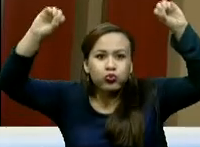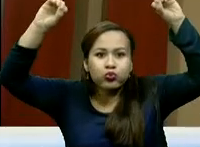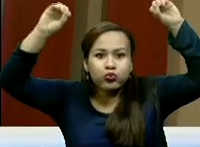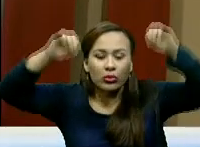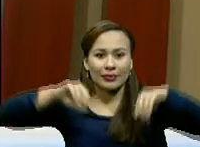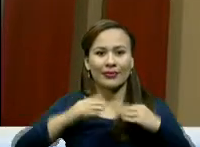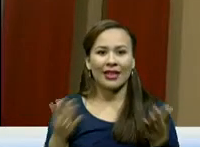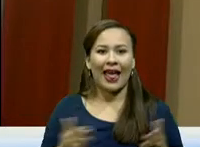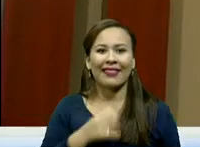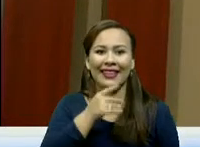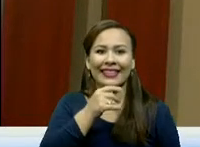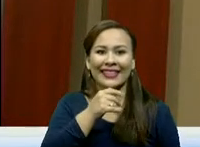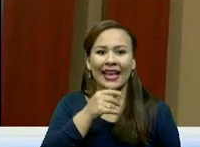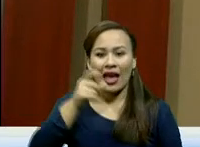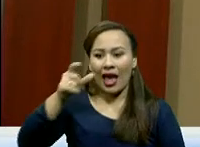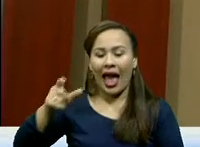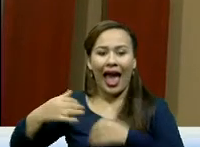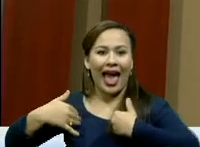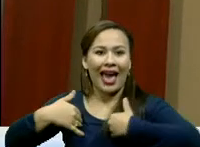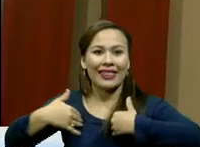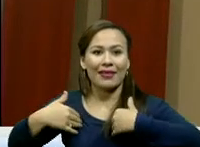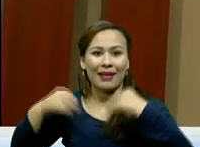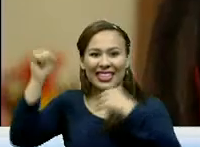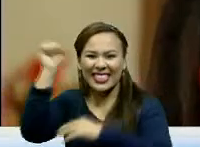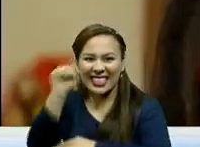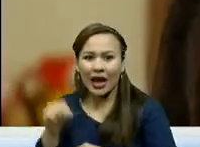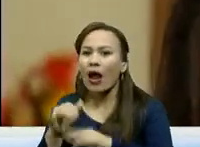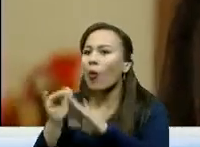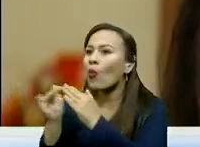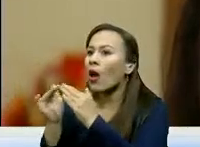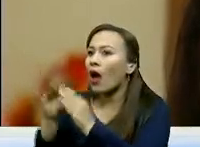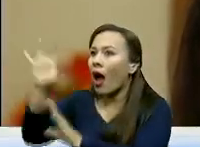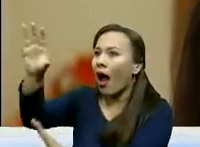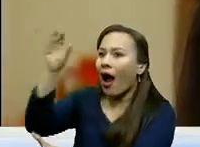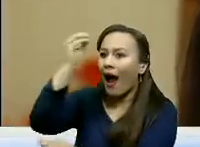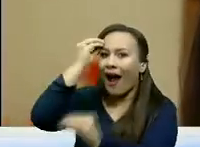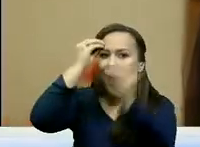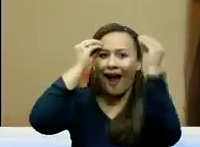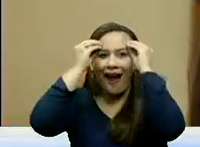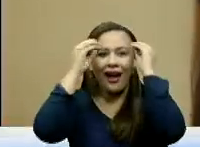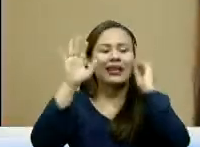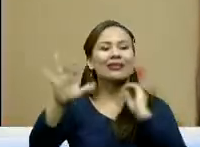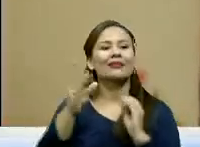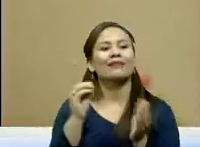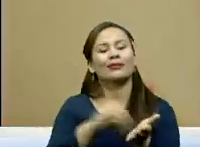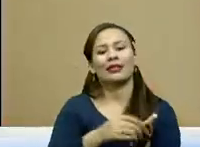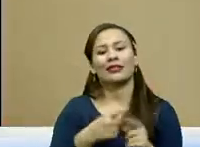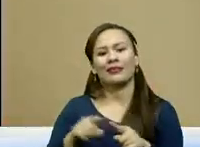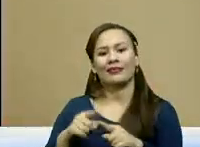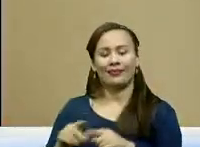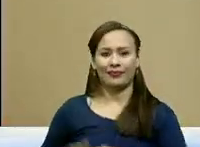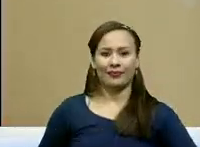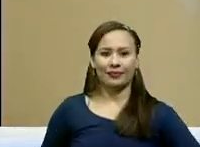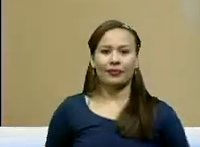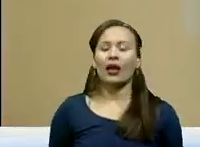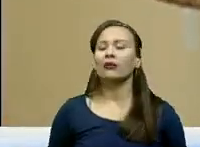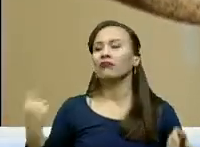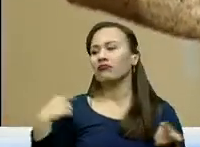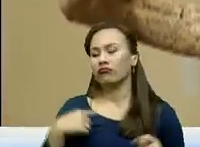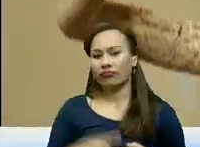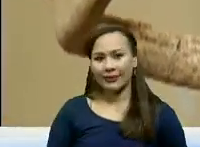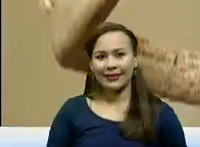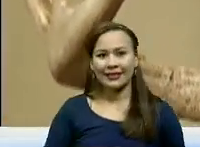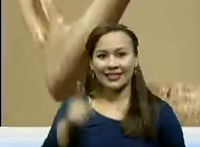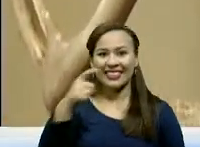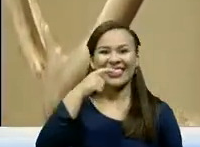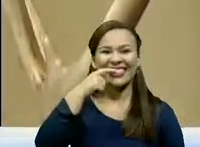diablo pillareño tiene esa característica de esos cuernos de venado, o cuernos enramados, que ya llamamos nosotros. Y, además de eso, los